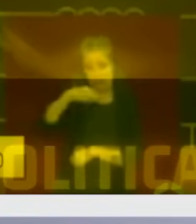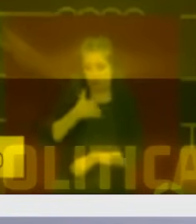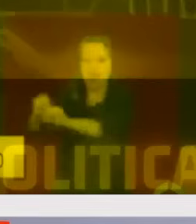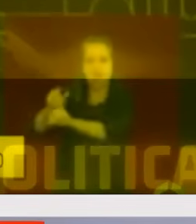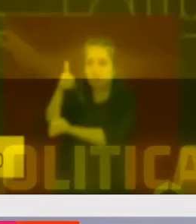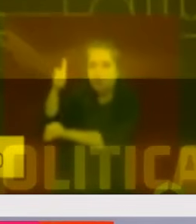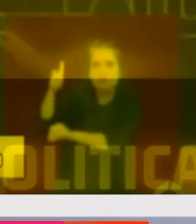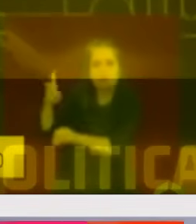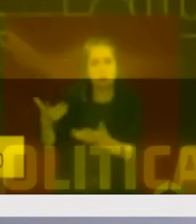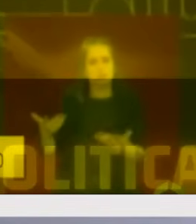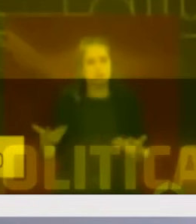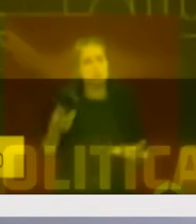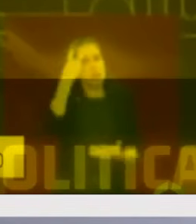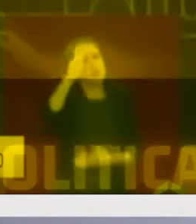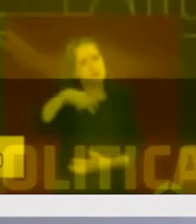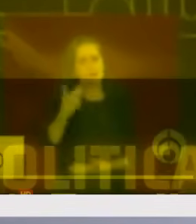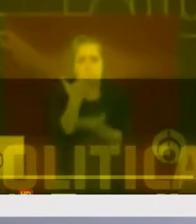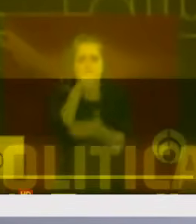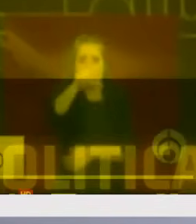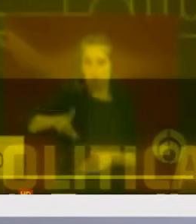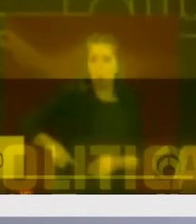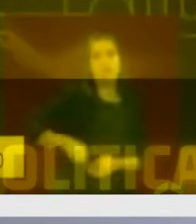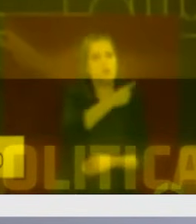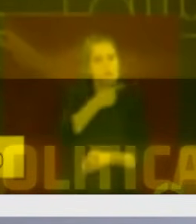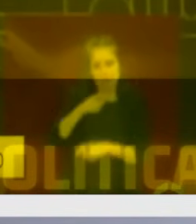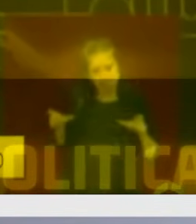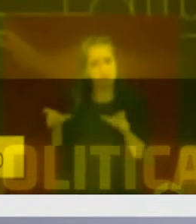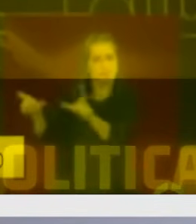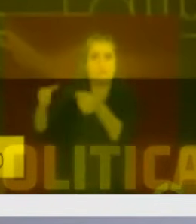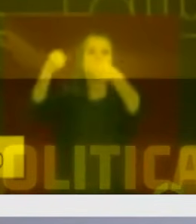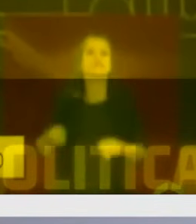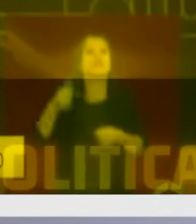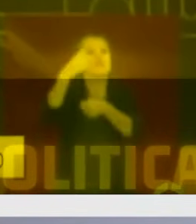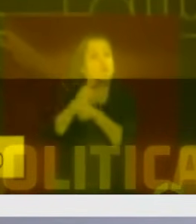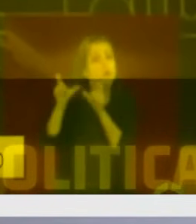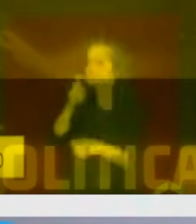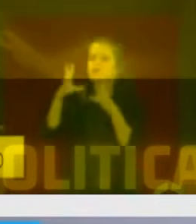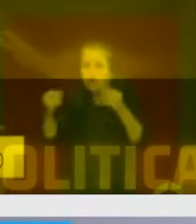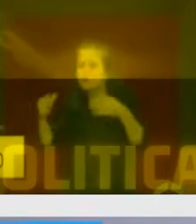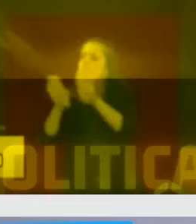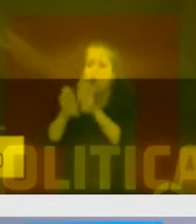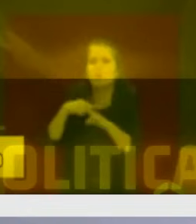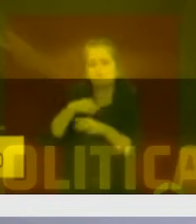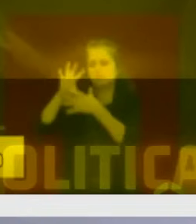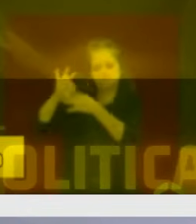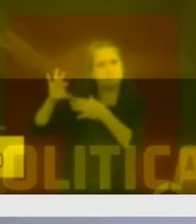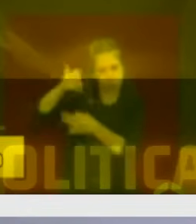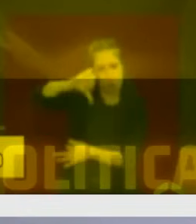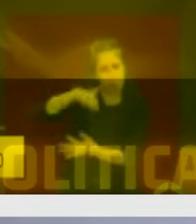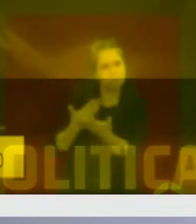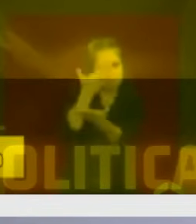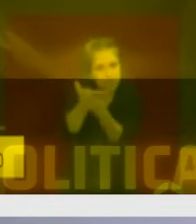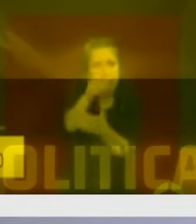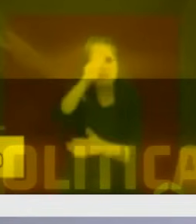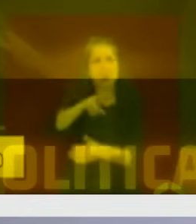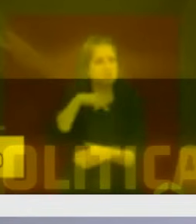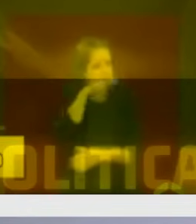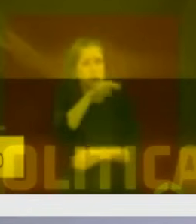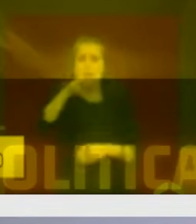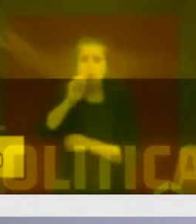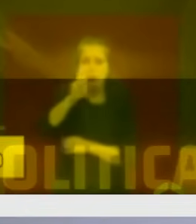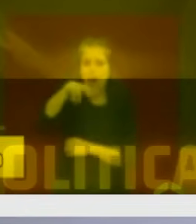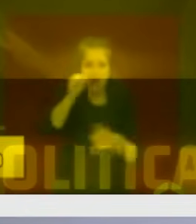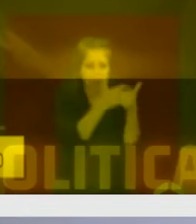de Sedubi, los usos del suelo están aprobados por el Congreso desde décadas. Aquí quien realmente da la